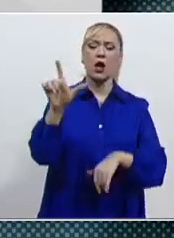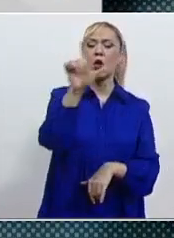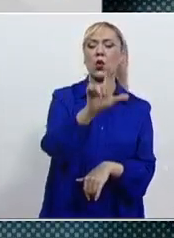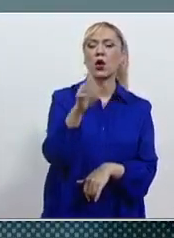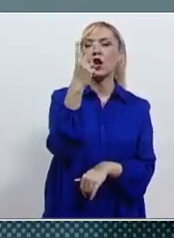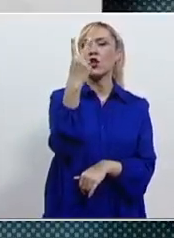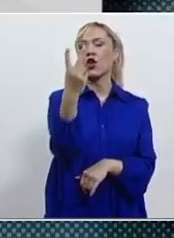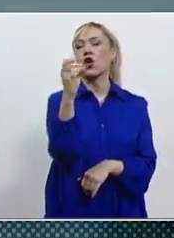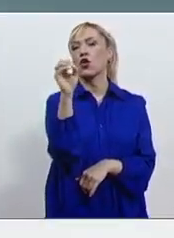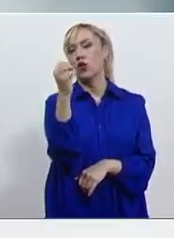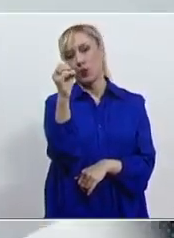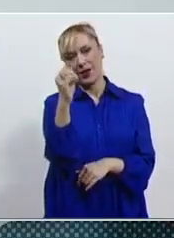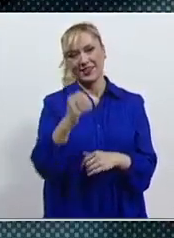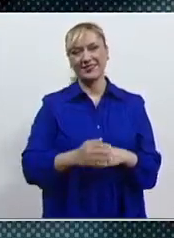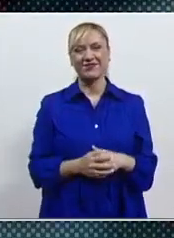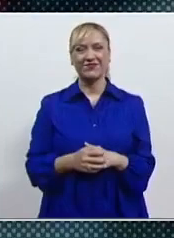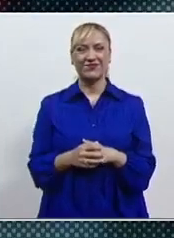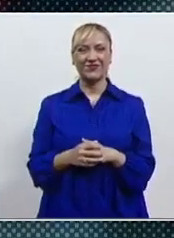de octubre.